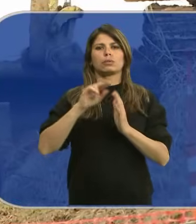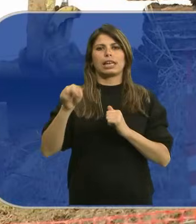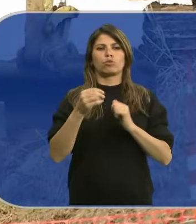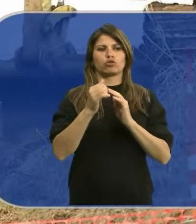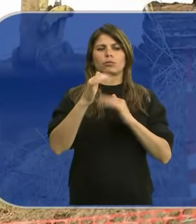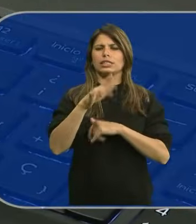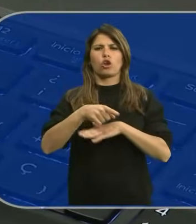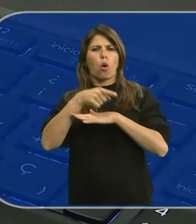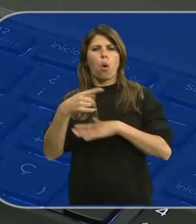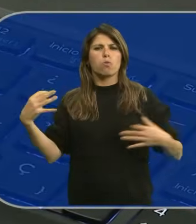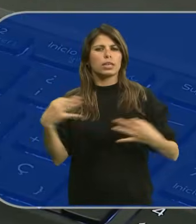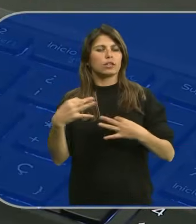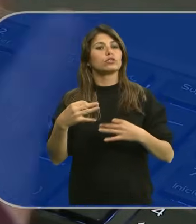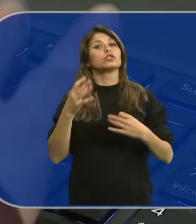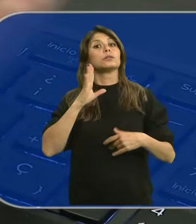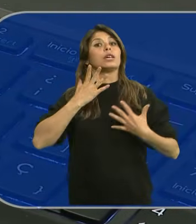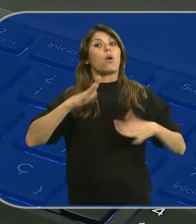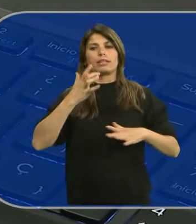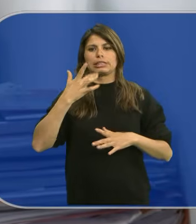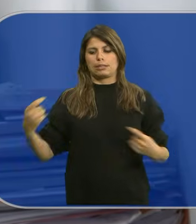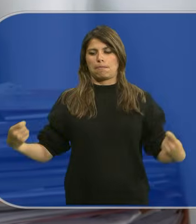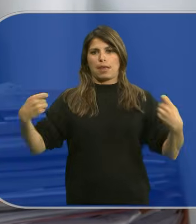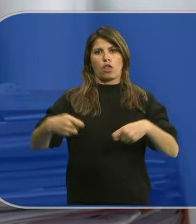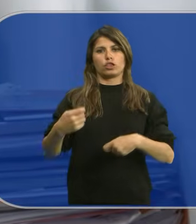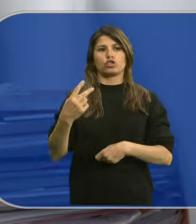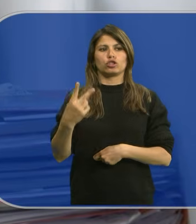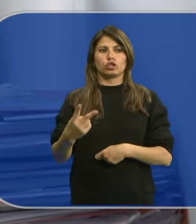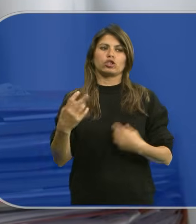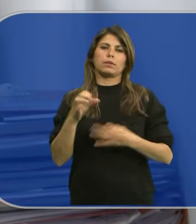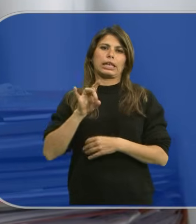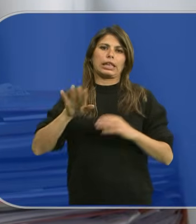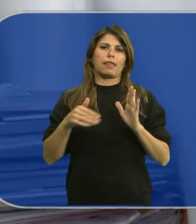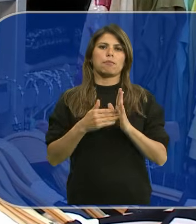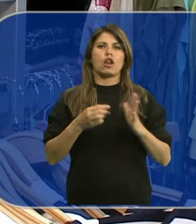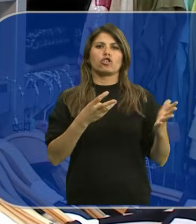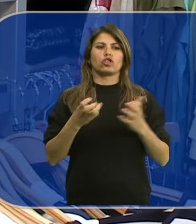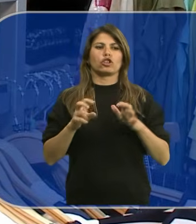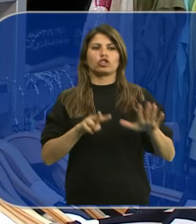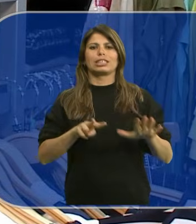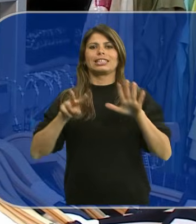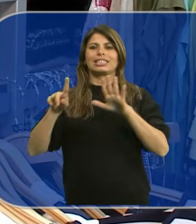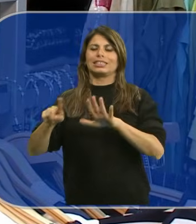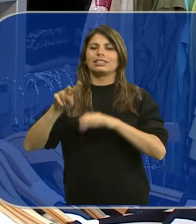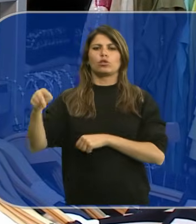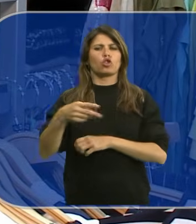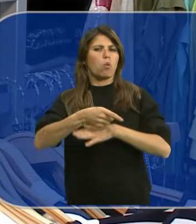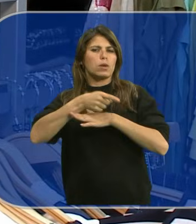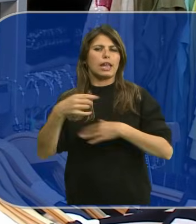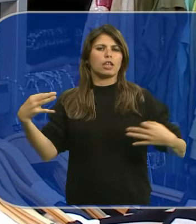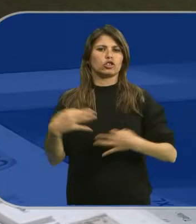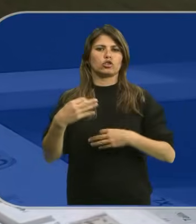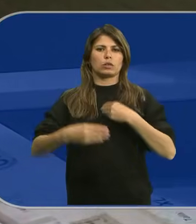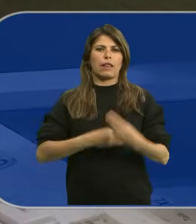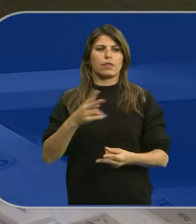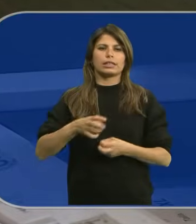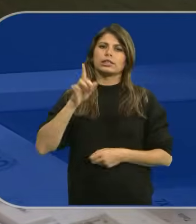estarán obligados. Aunque si tienen más de un pagador, basta con que superen los 15.876 euros. También deberán